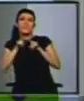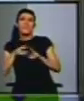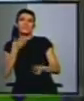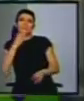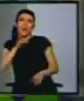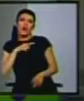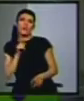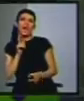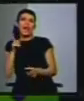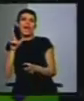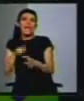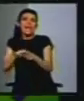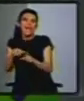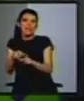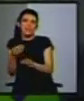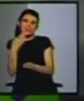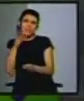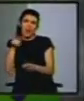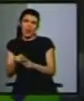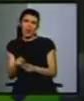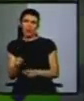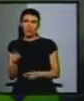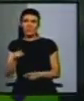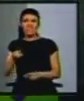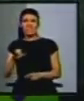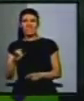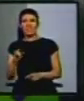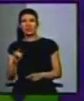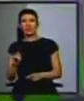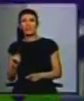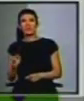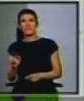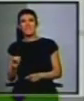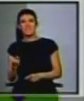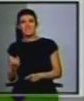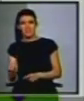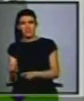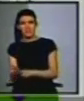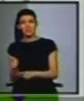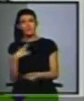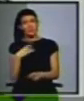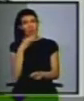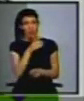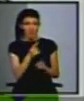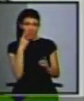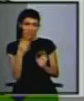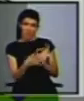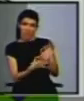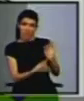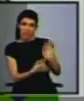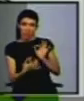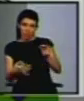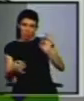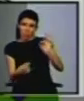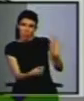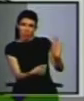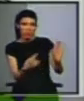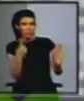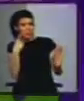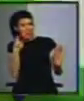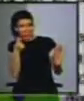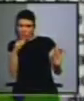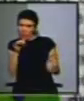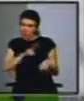cliente premium. Para respaldar los depósitos, mostró documentos que parecían fidedignos.